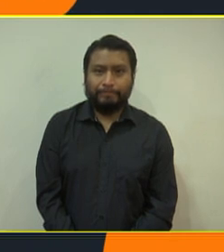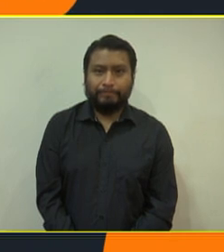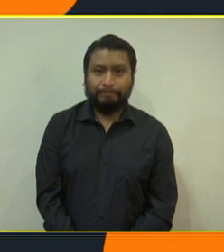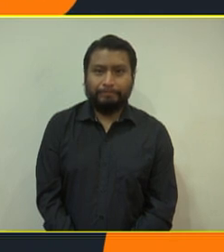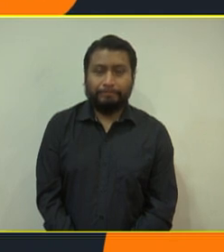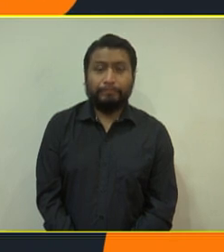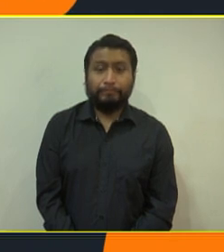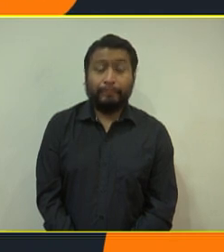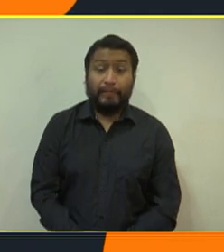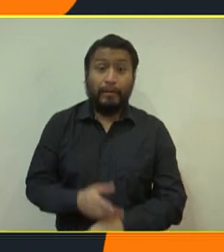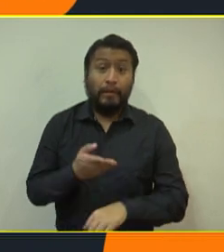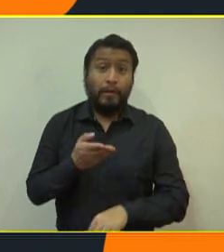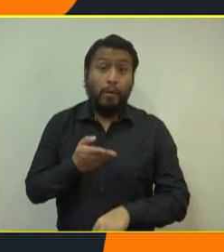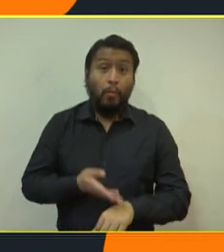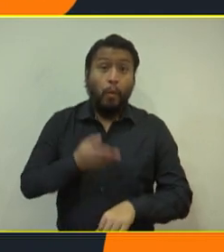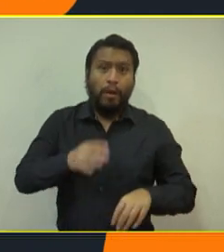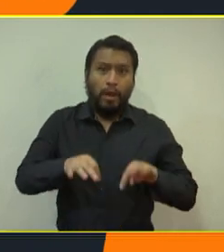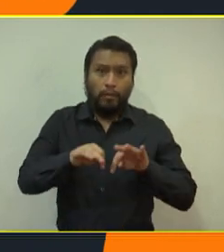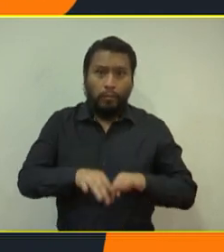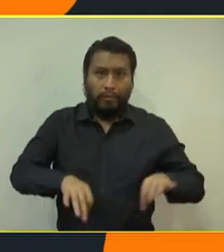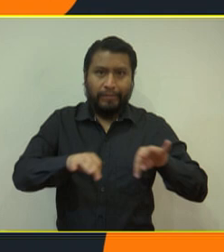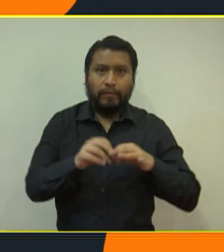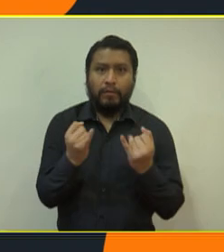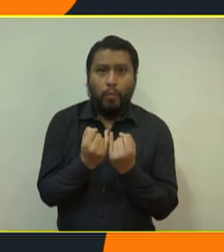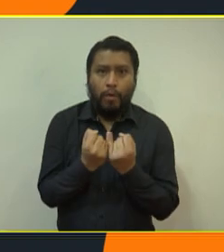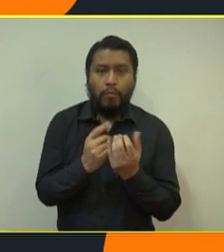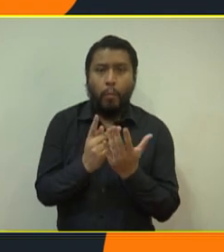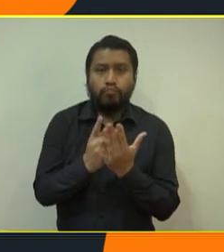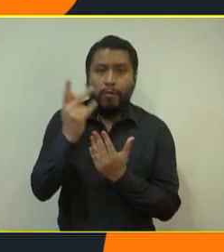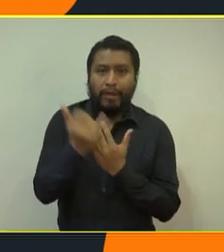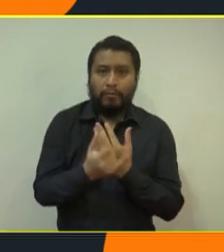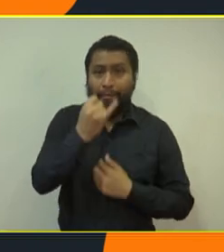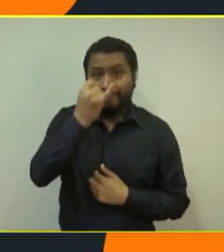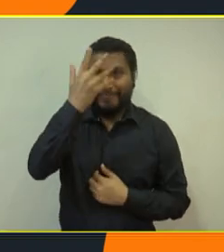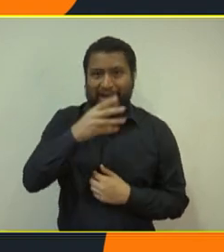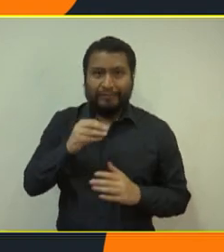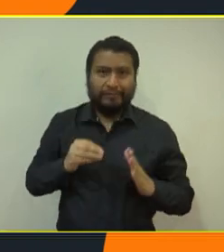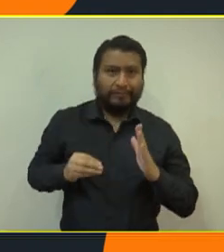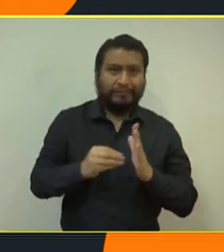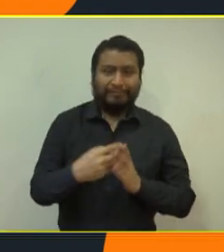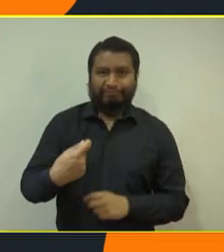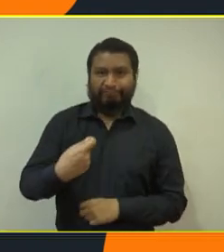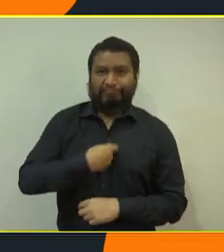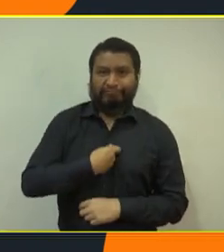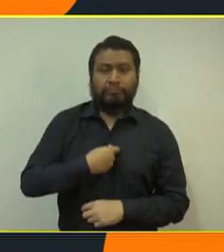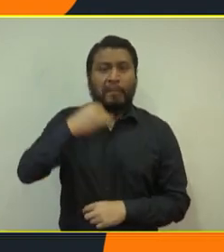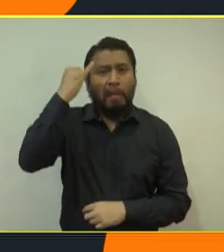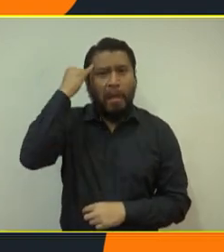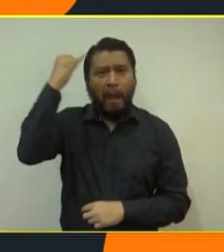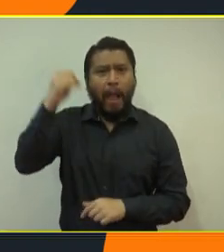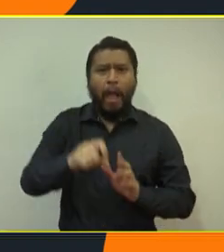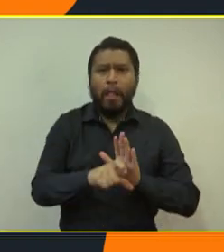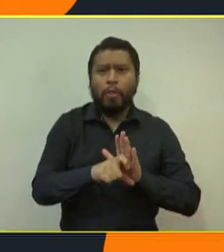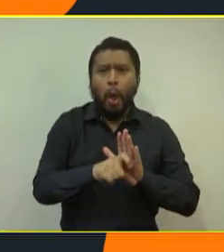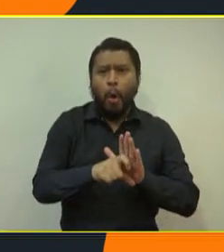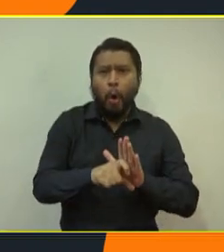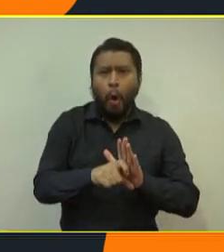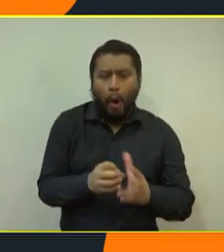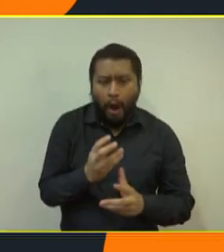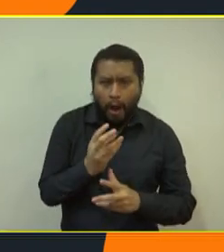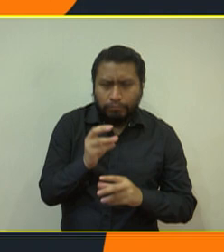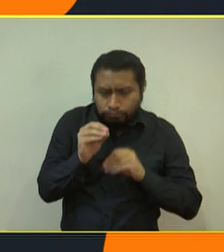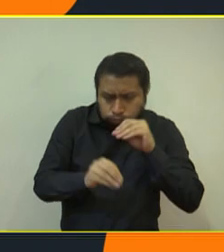También fue muy importante darle una imagen a nuestro proyecto y por tanto optamos por desarrollar un logotipo que contara con